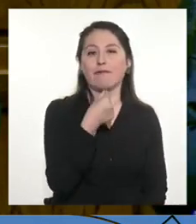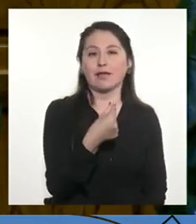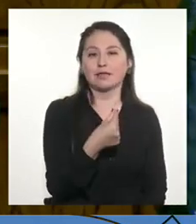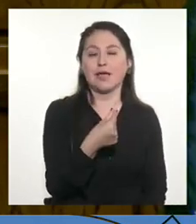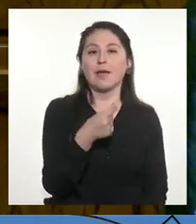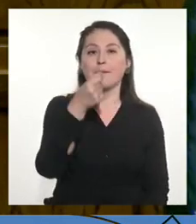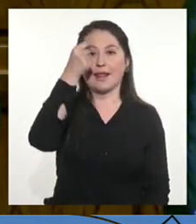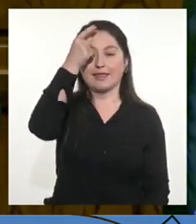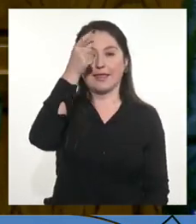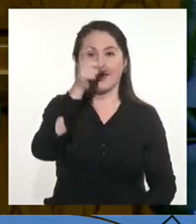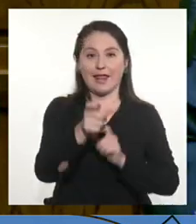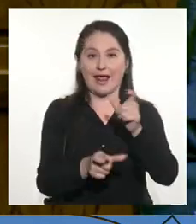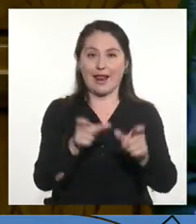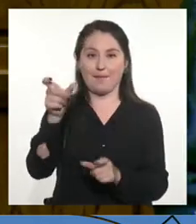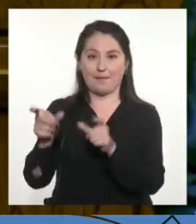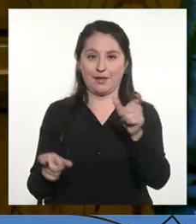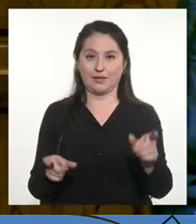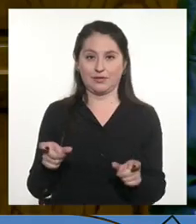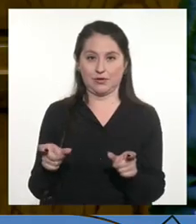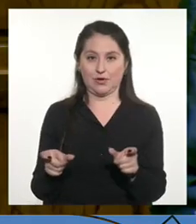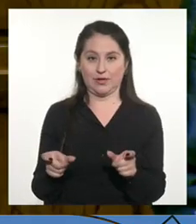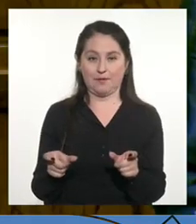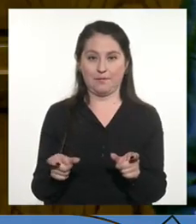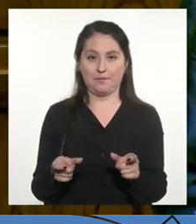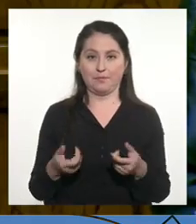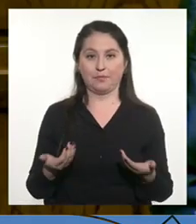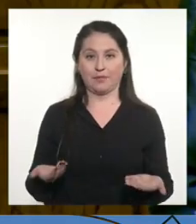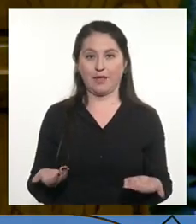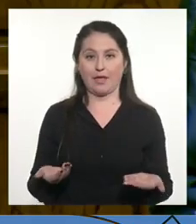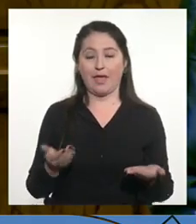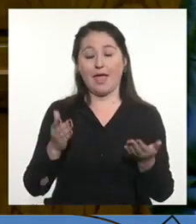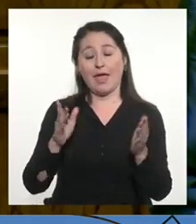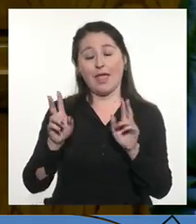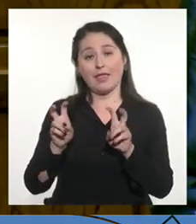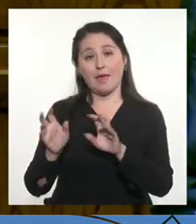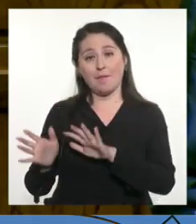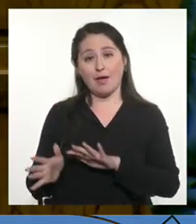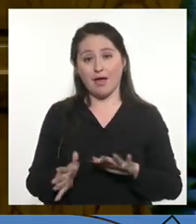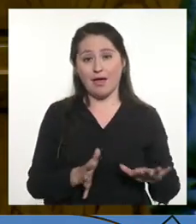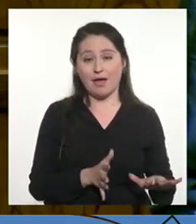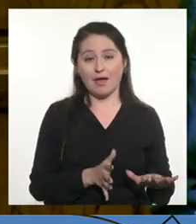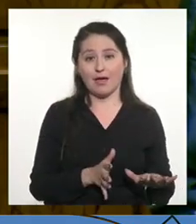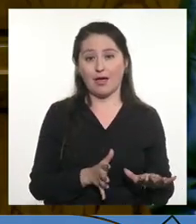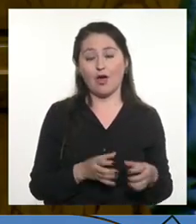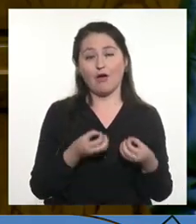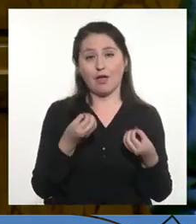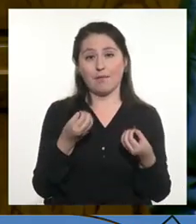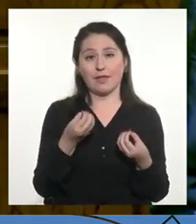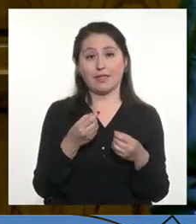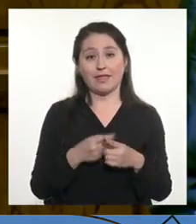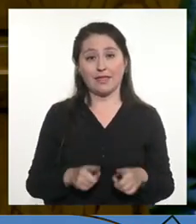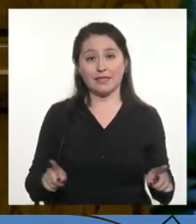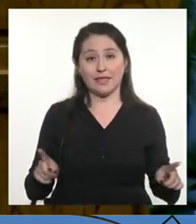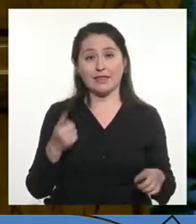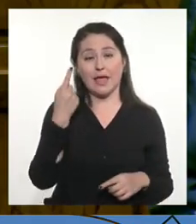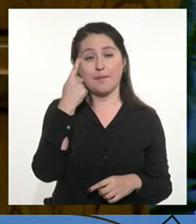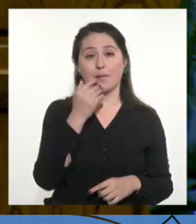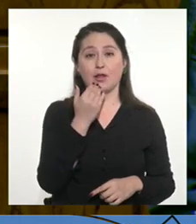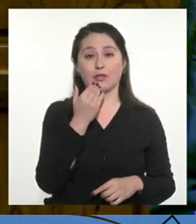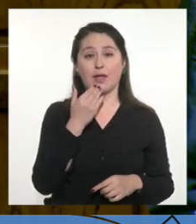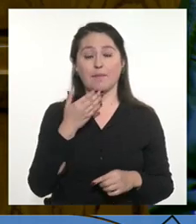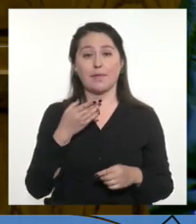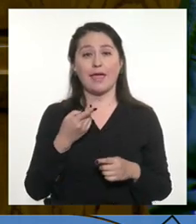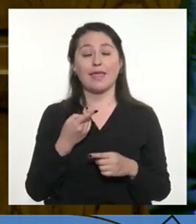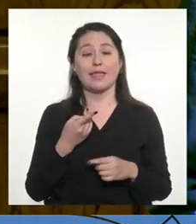ciudadano y es obviamente apunta en sentido correcto capítulo aparte obviamente distinto ordenamiento lo que apunta en un sentido